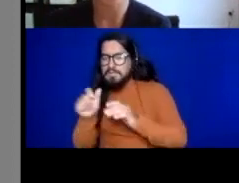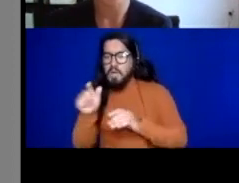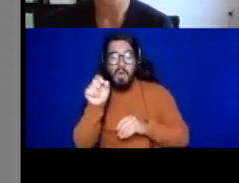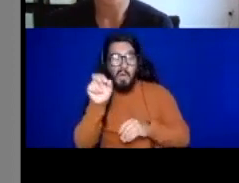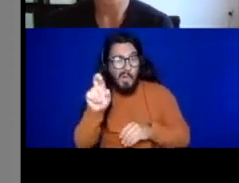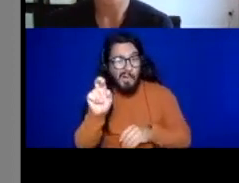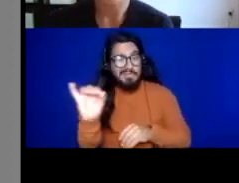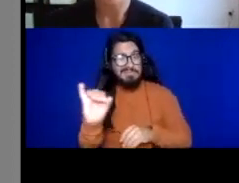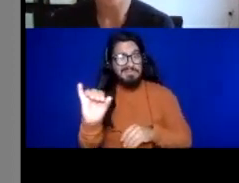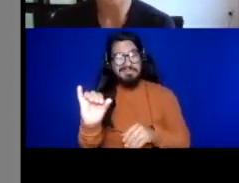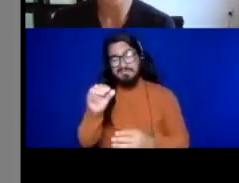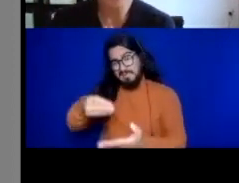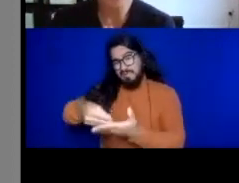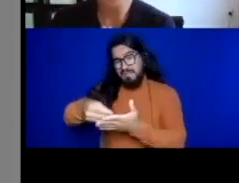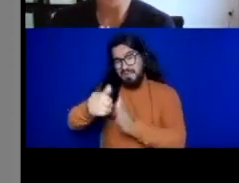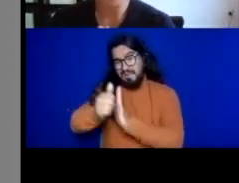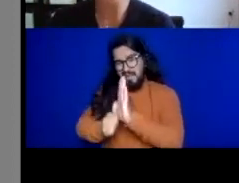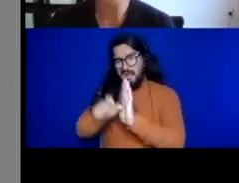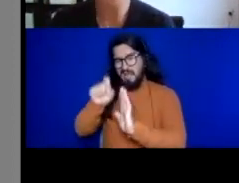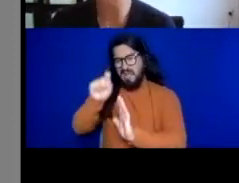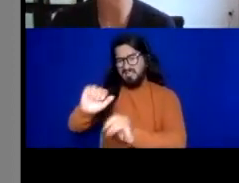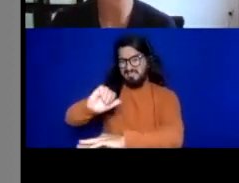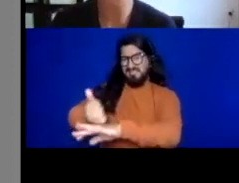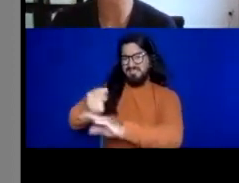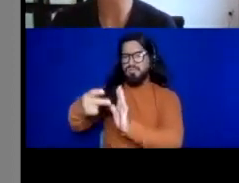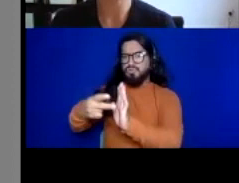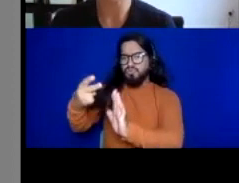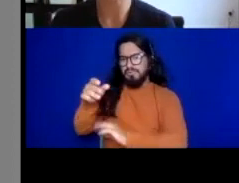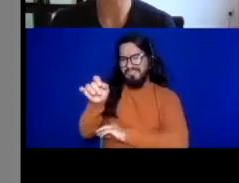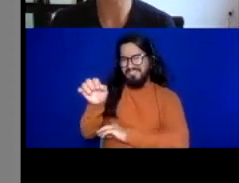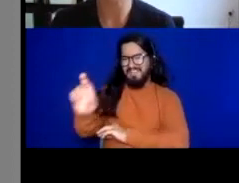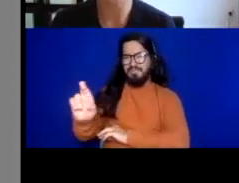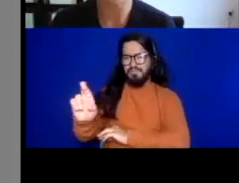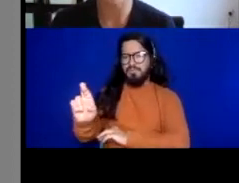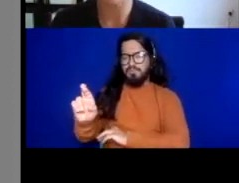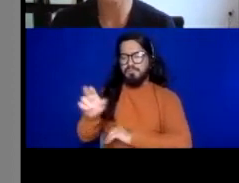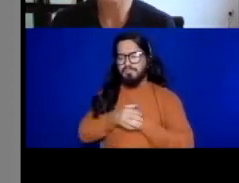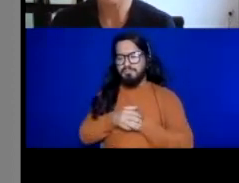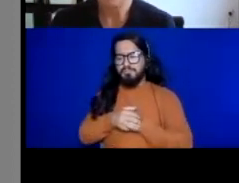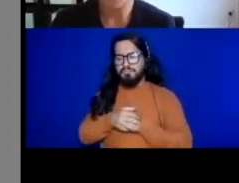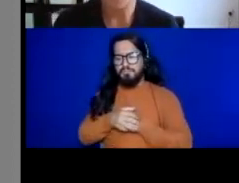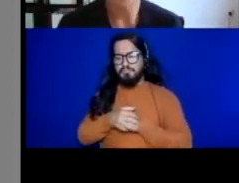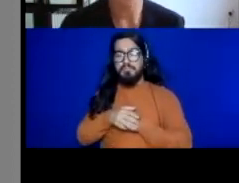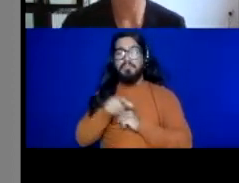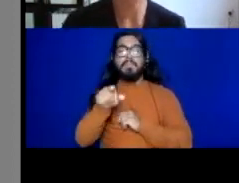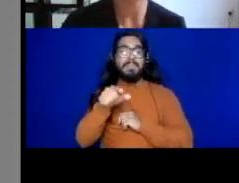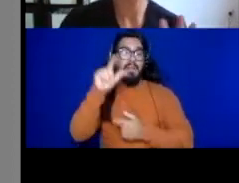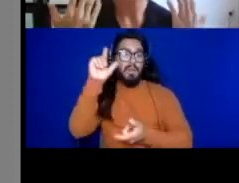y cualquier cuenta financiera, de finanzas, otras cuentas de bajo